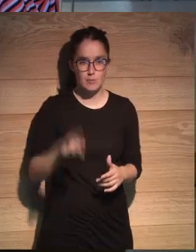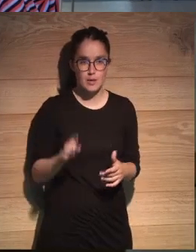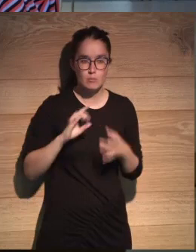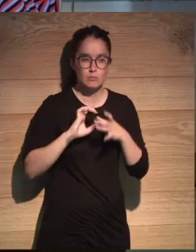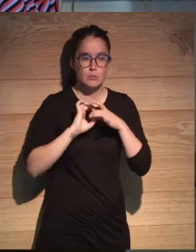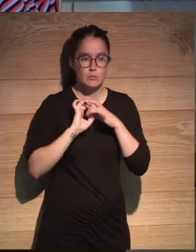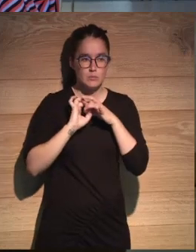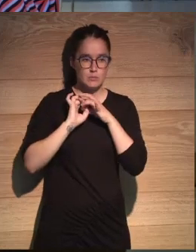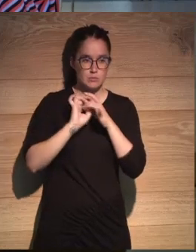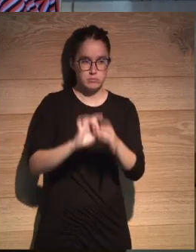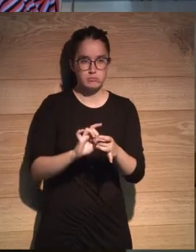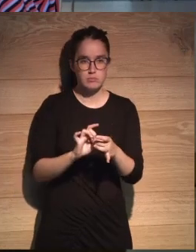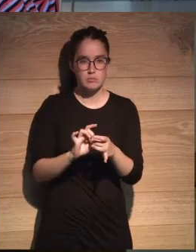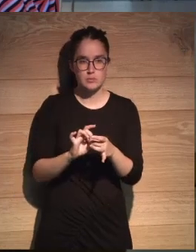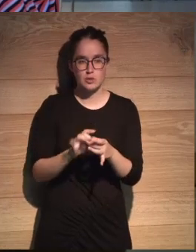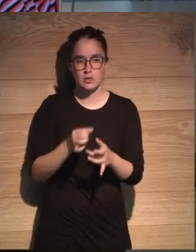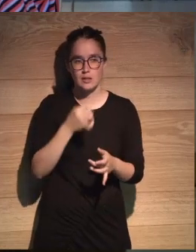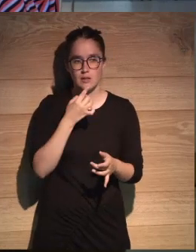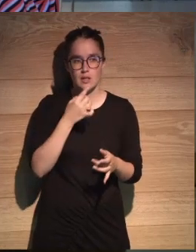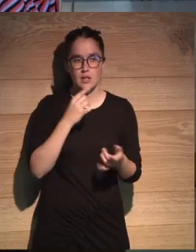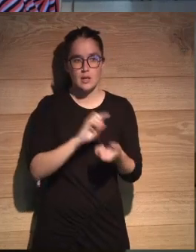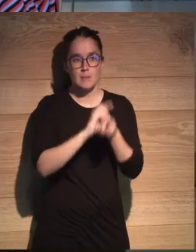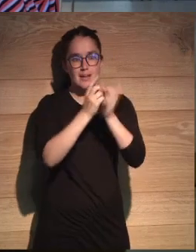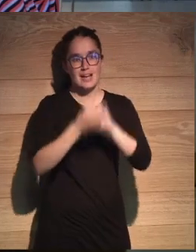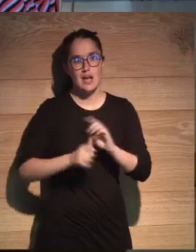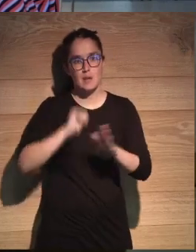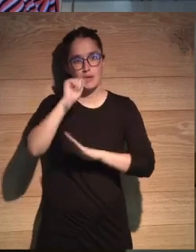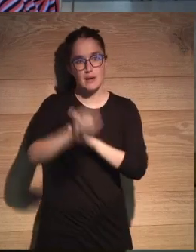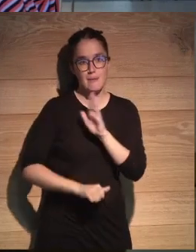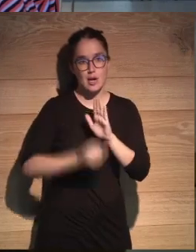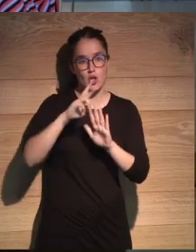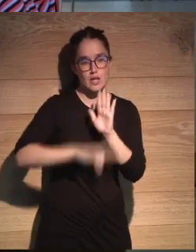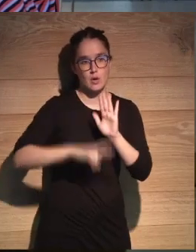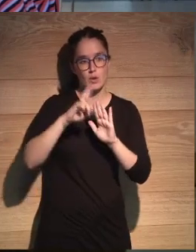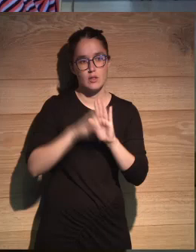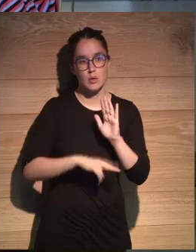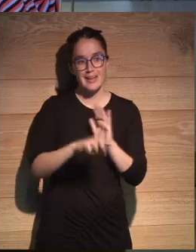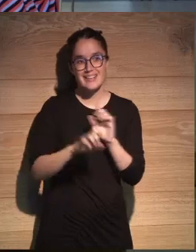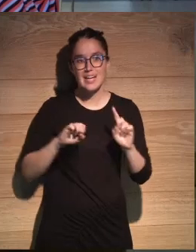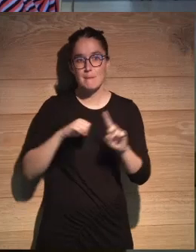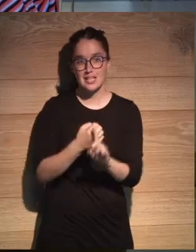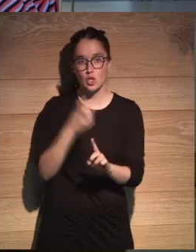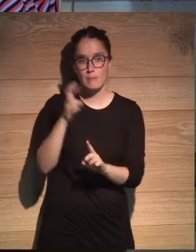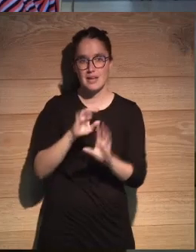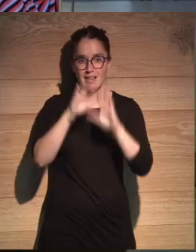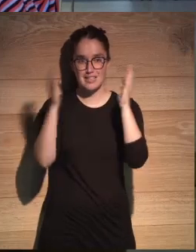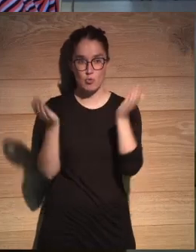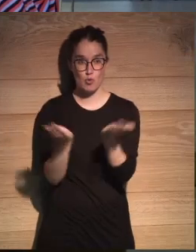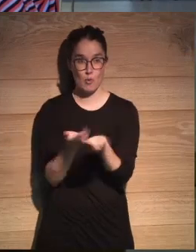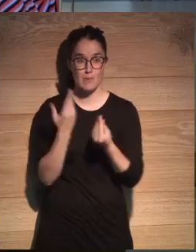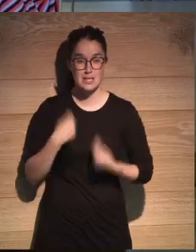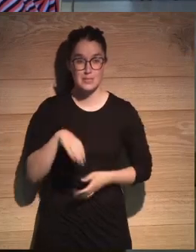que ver la presión que se hace para que cambie el marco regulador y demás, pero creo que esa presión viene desde esa burbuja,